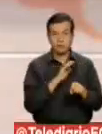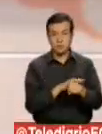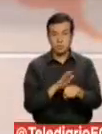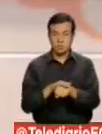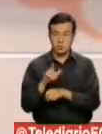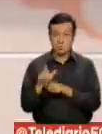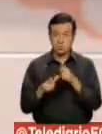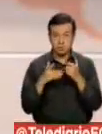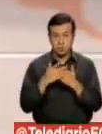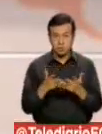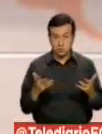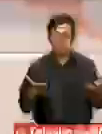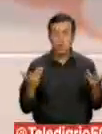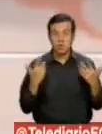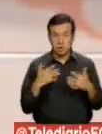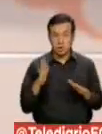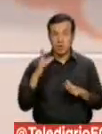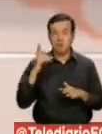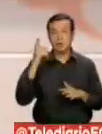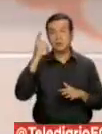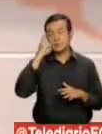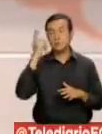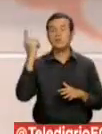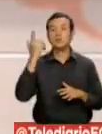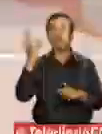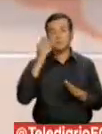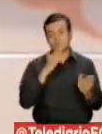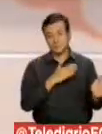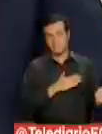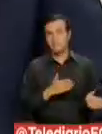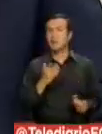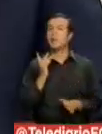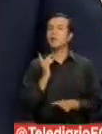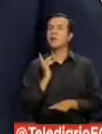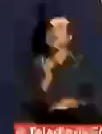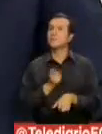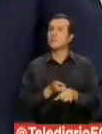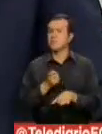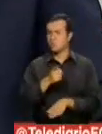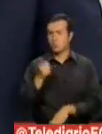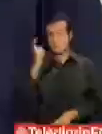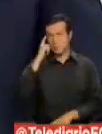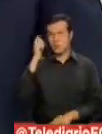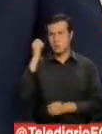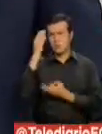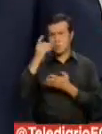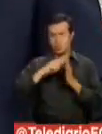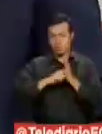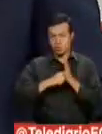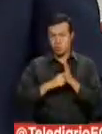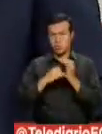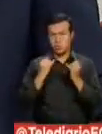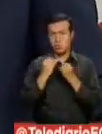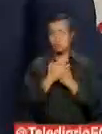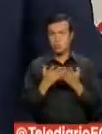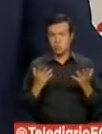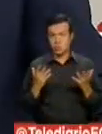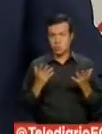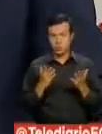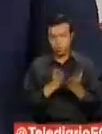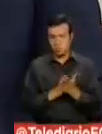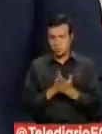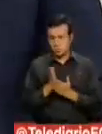las personas que estaban siendo mentadas en un momento determinado. ¿Concretamente piensa usted que el informe de Contraloría hasta ahora va en la